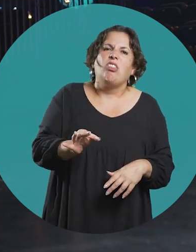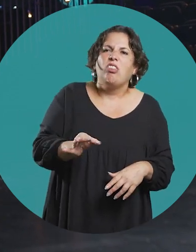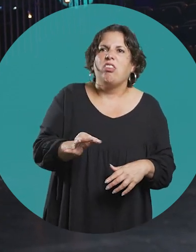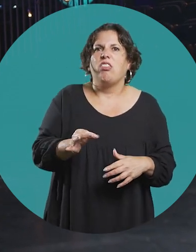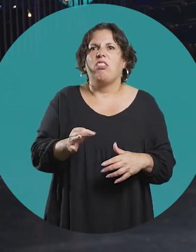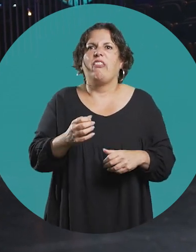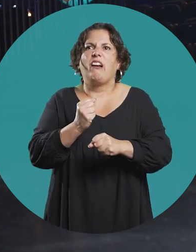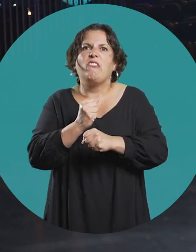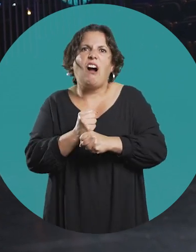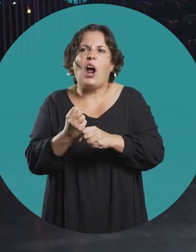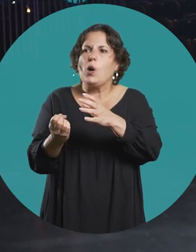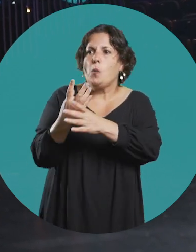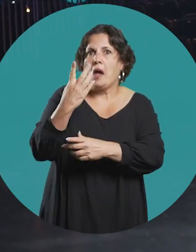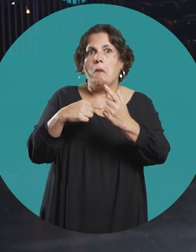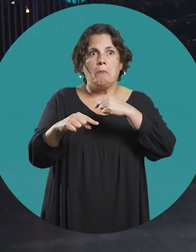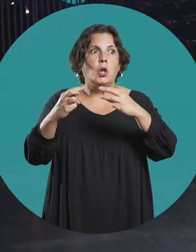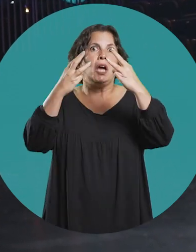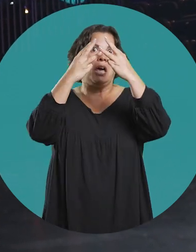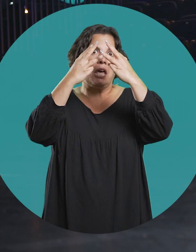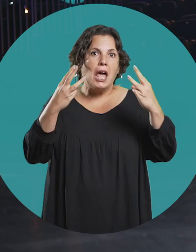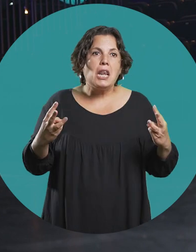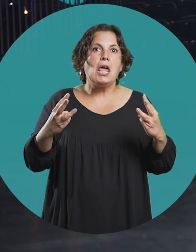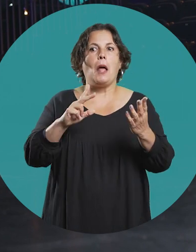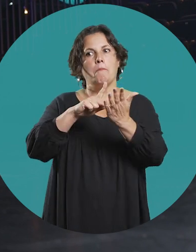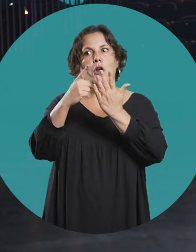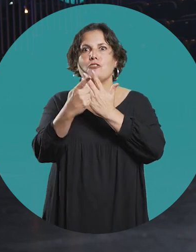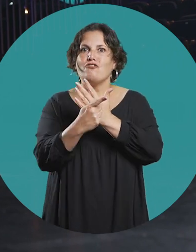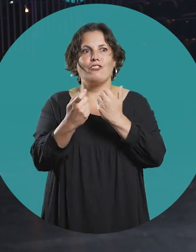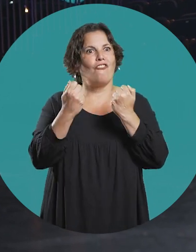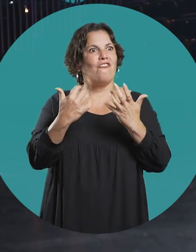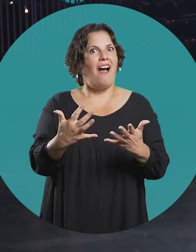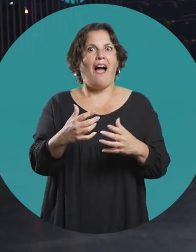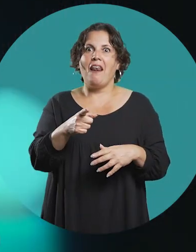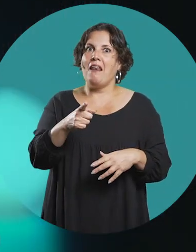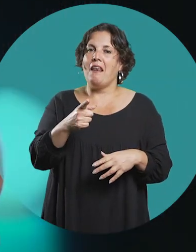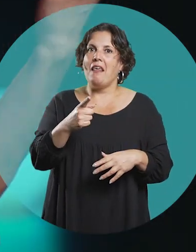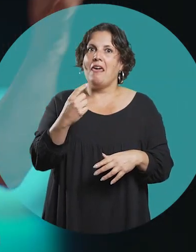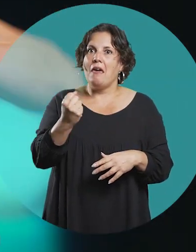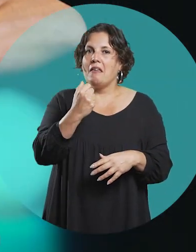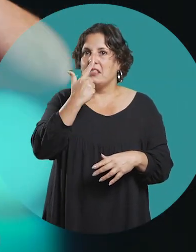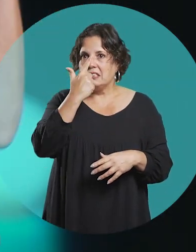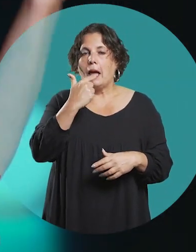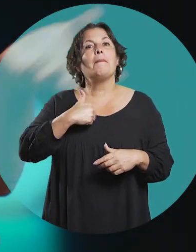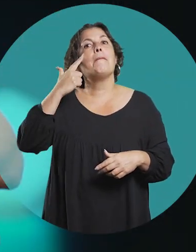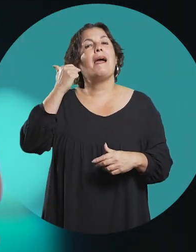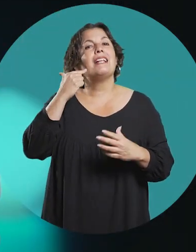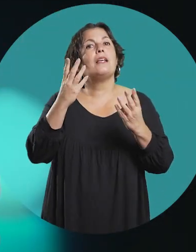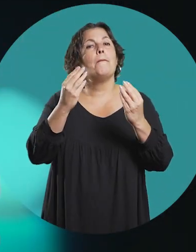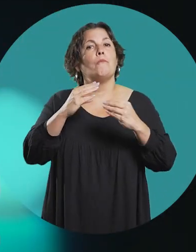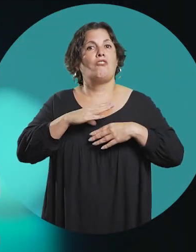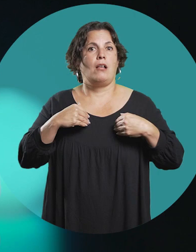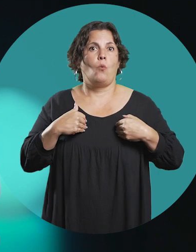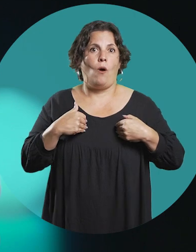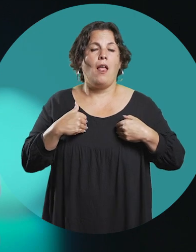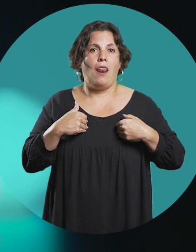de trabajar en algo nuevo, pero en general, cuando los proyectos valen la pena, mi experiencia de montones de